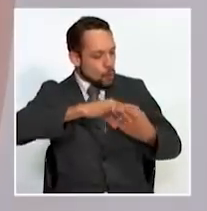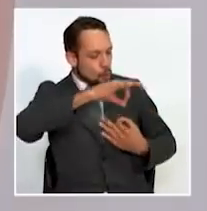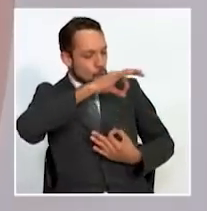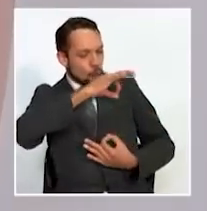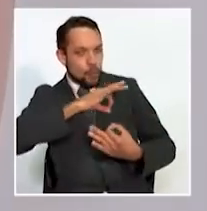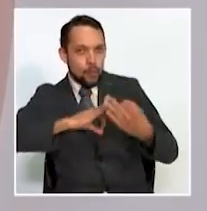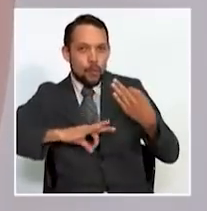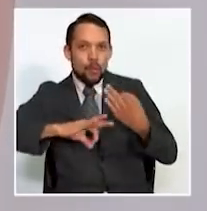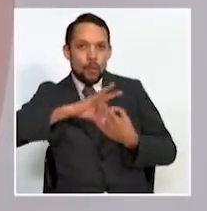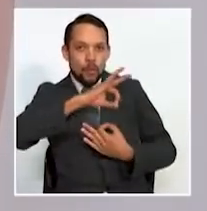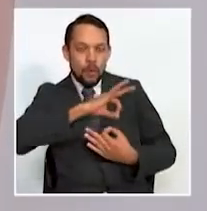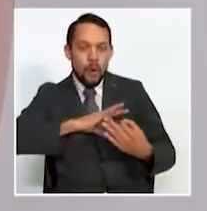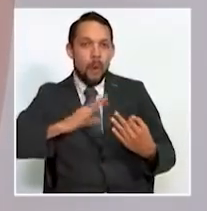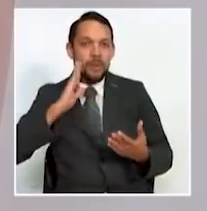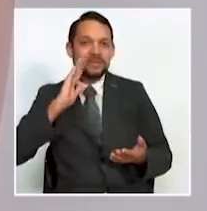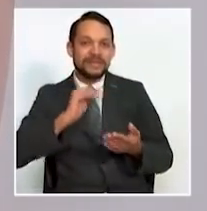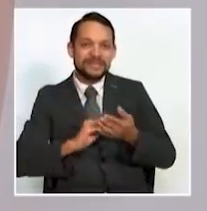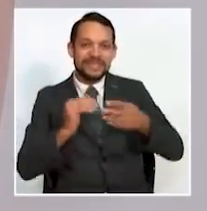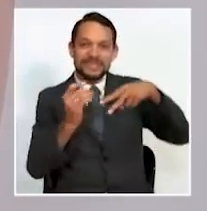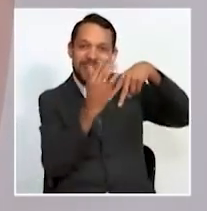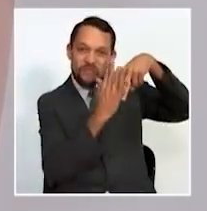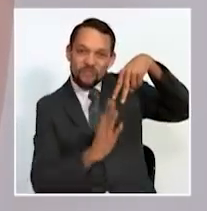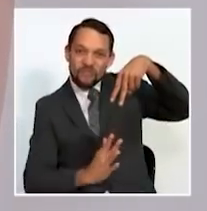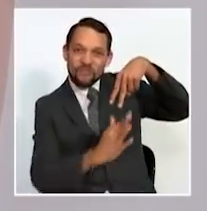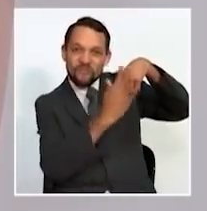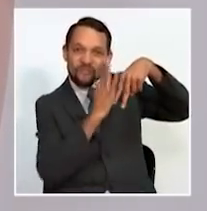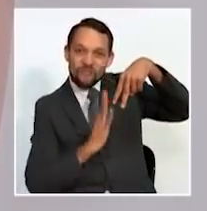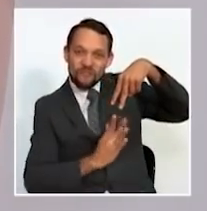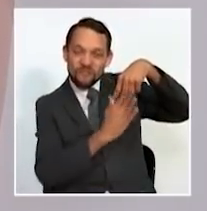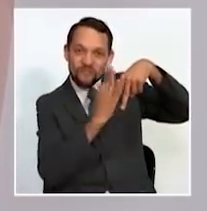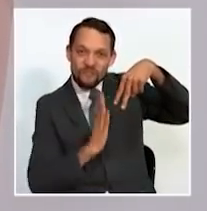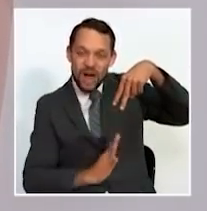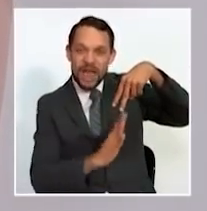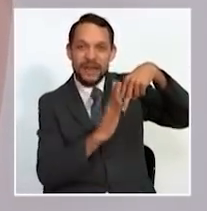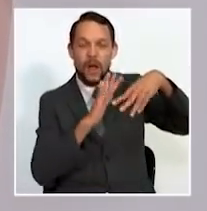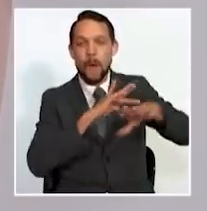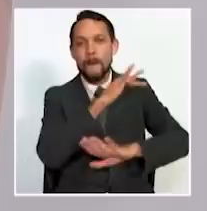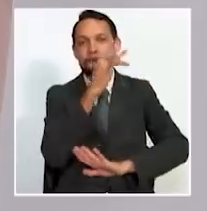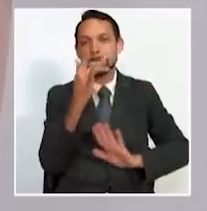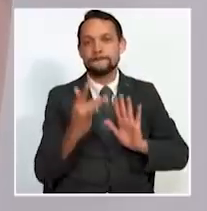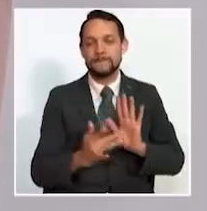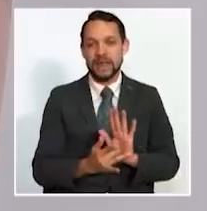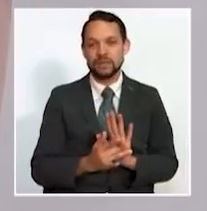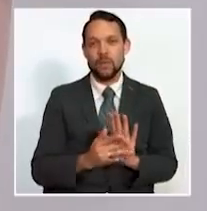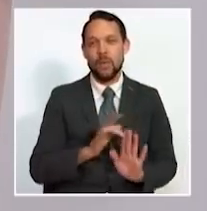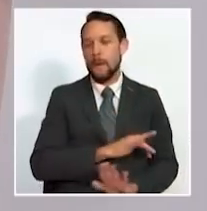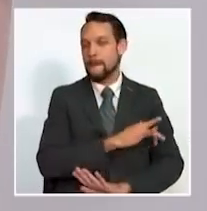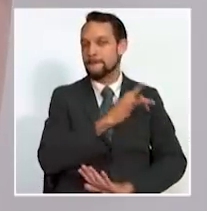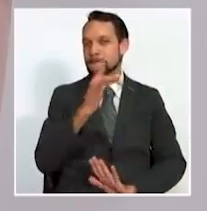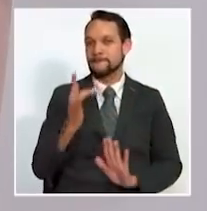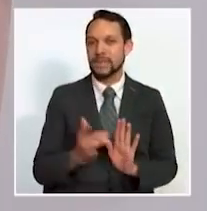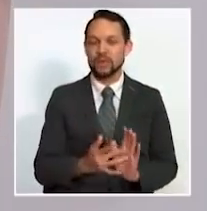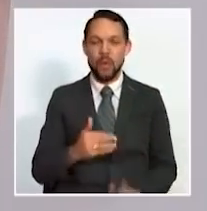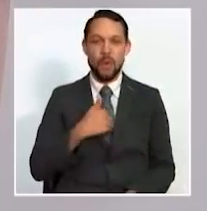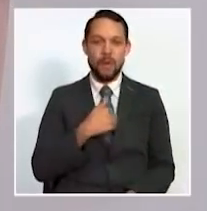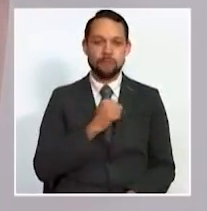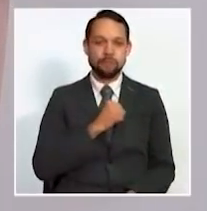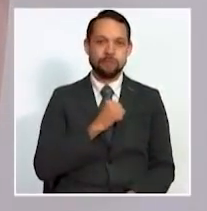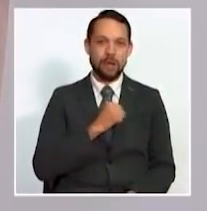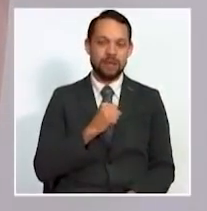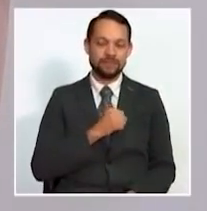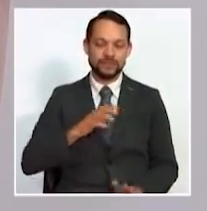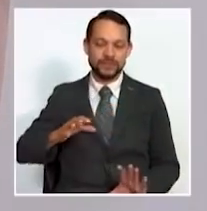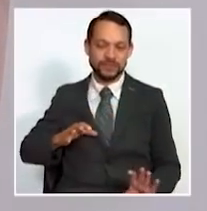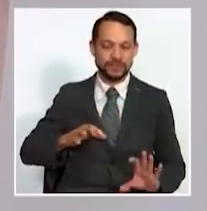por las venas pulmonares, que son las que encontramos acá, hacia la cavidad izquierda del corazón para